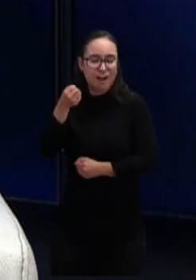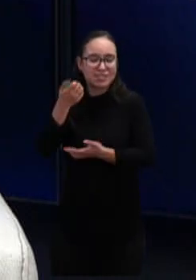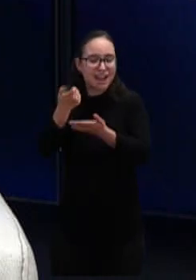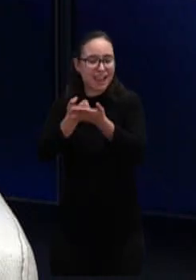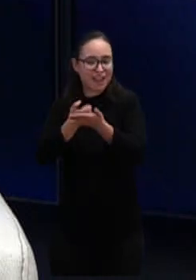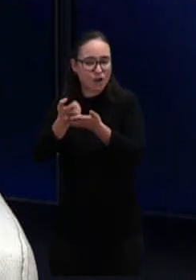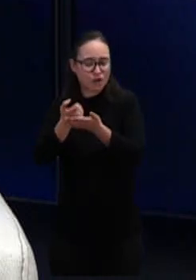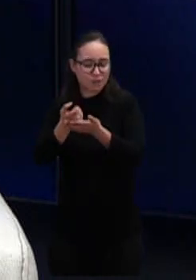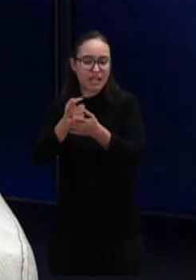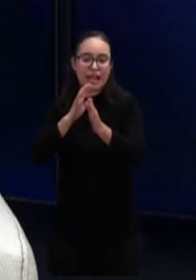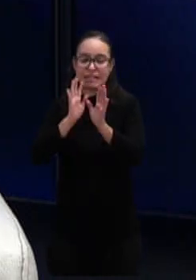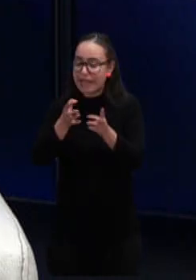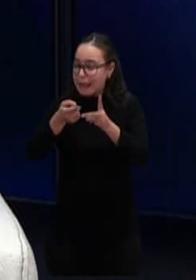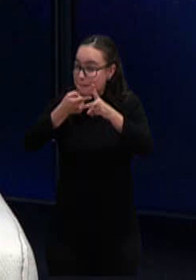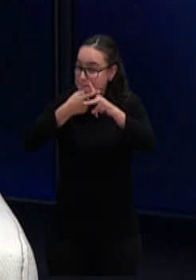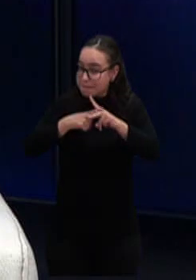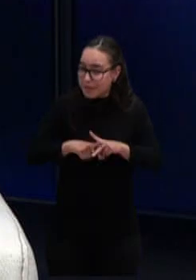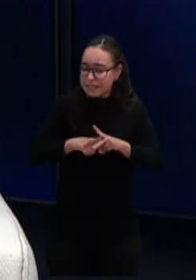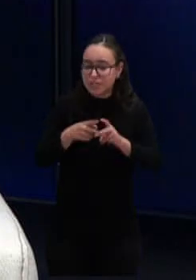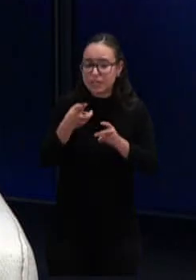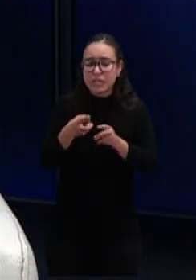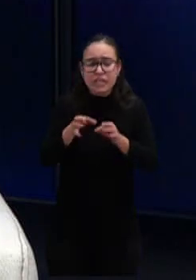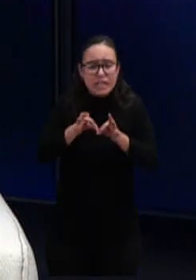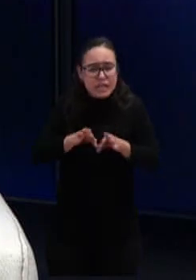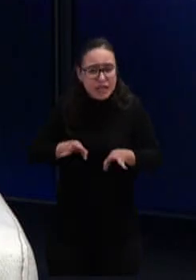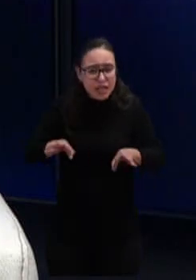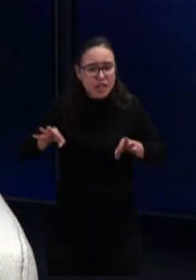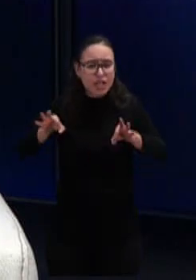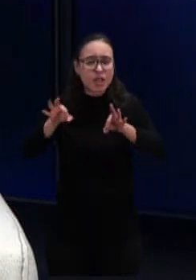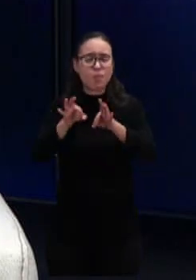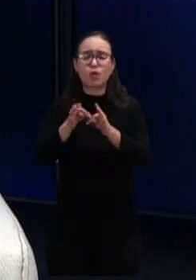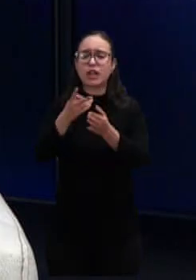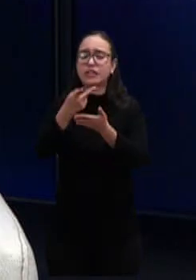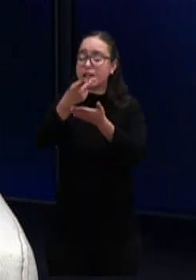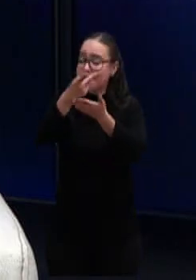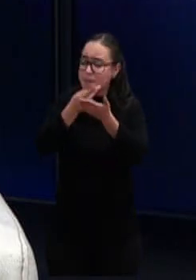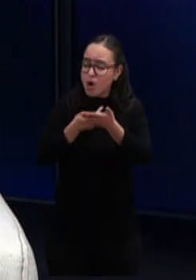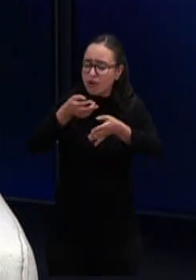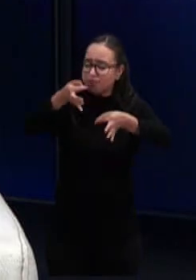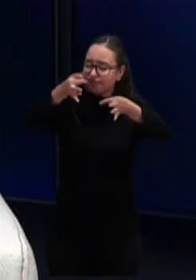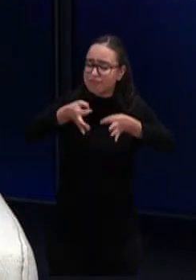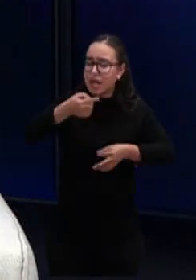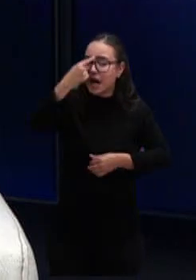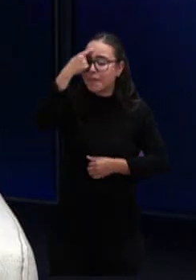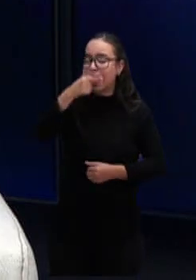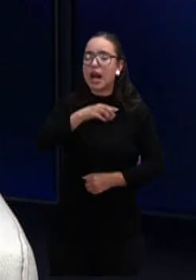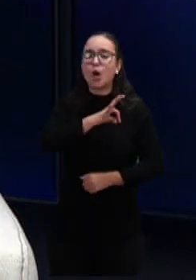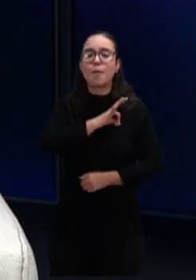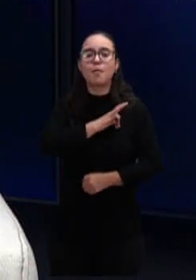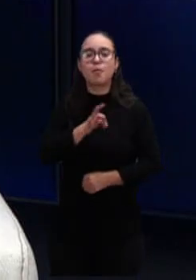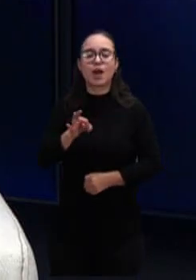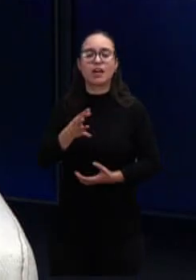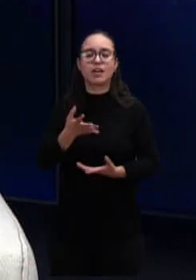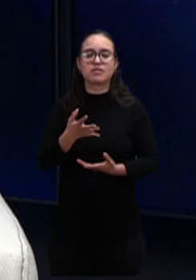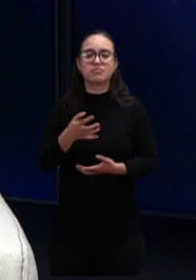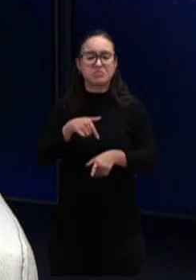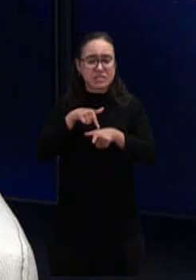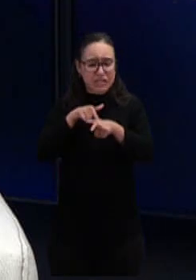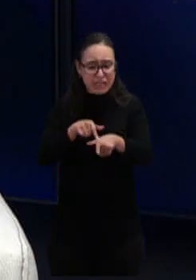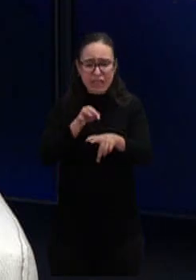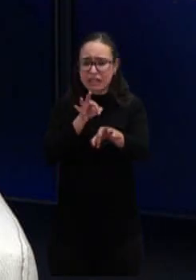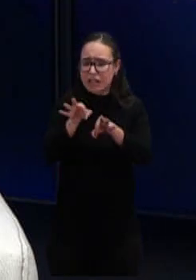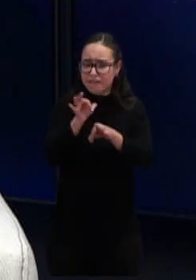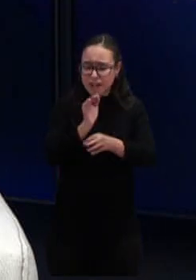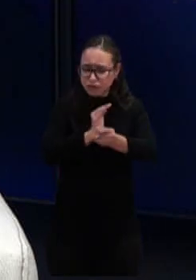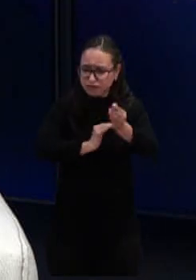ya lo están haciendo necesitamos cerrar la pinza con programas efectivos para que ellas puedan ver capitalizado todo eso que están haciendo entonces